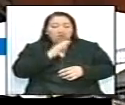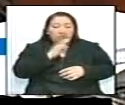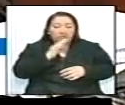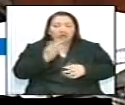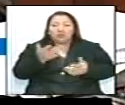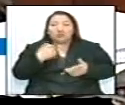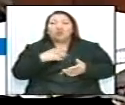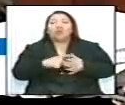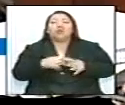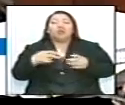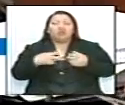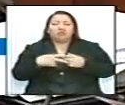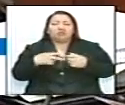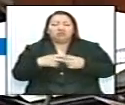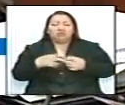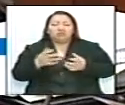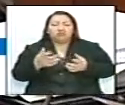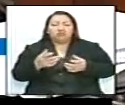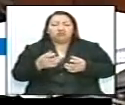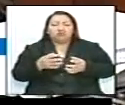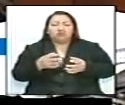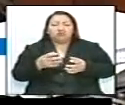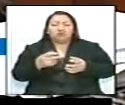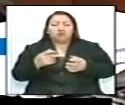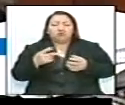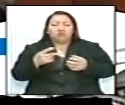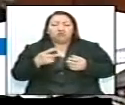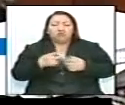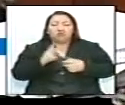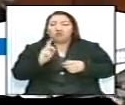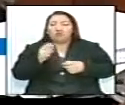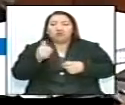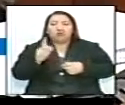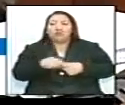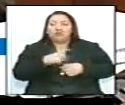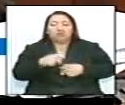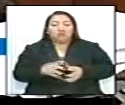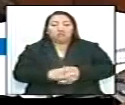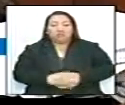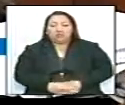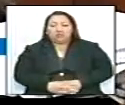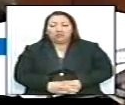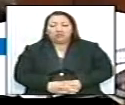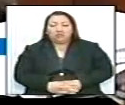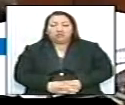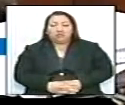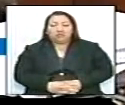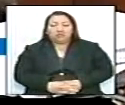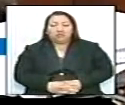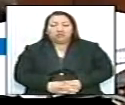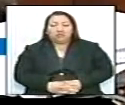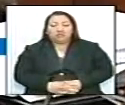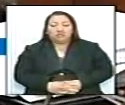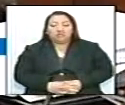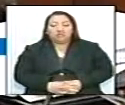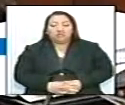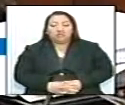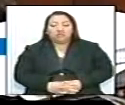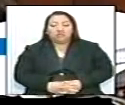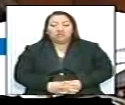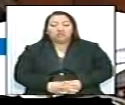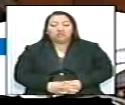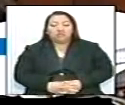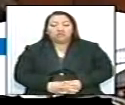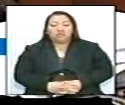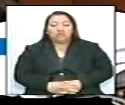comienzan las interferencias, comienzan las descalificaciones, comienzan las calumnias. ¿Y quieren